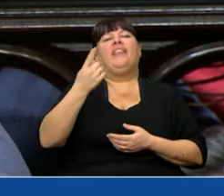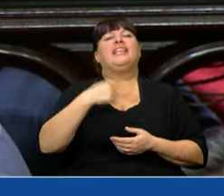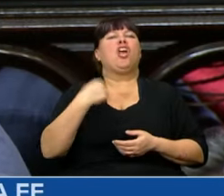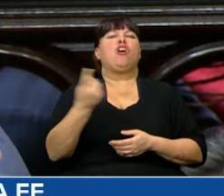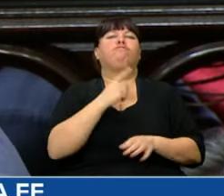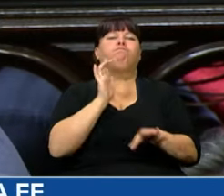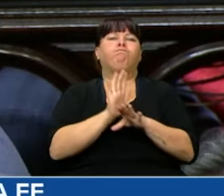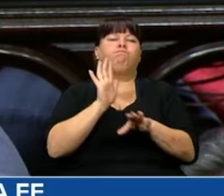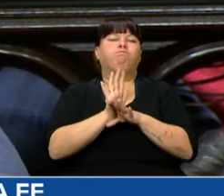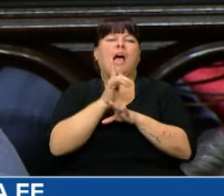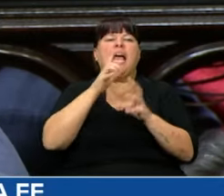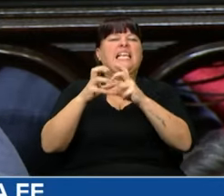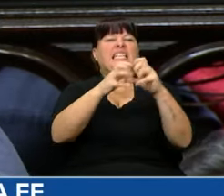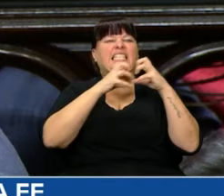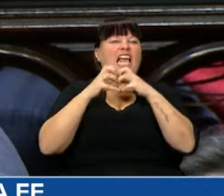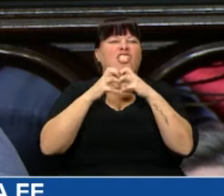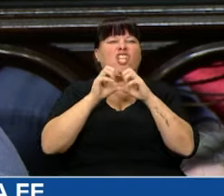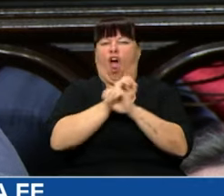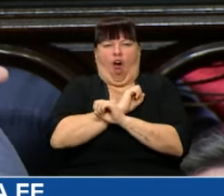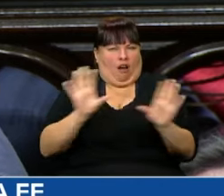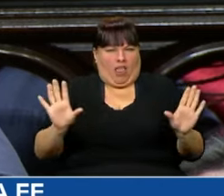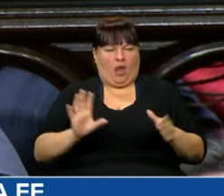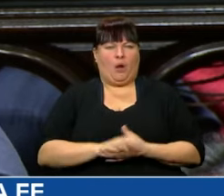estábamos en una sesión infame,